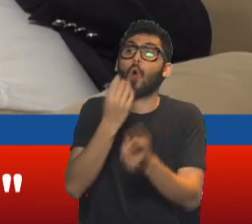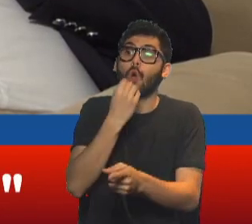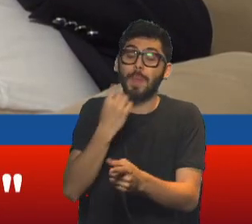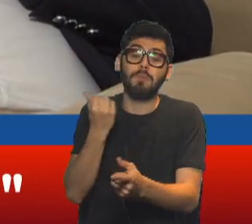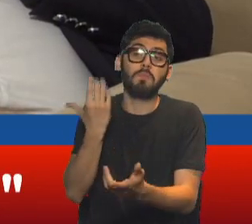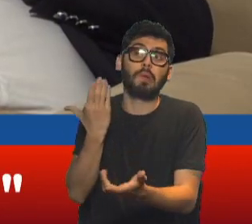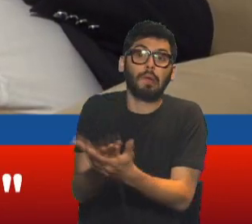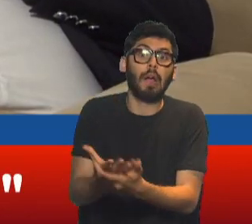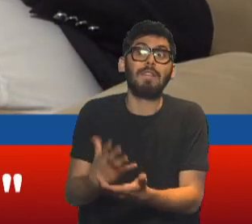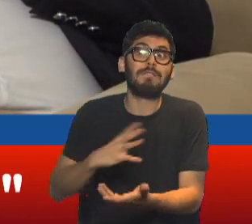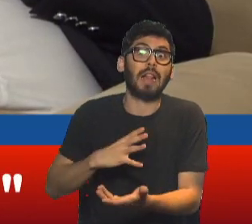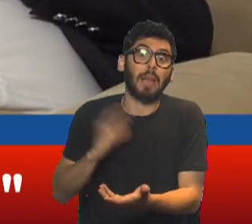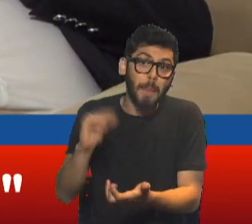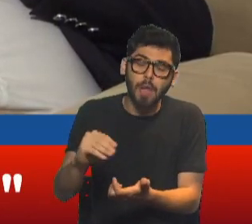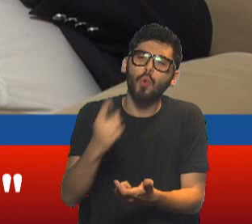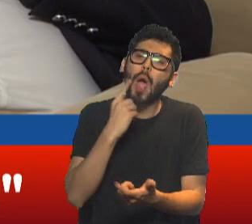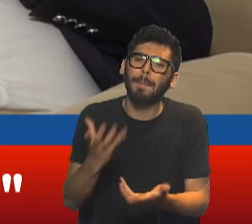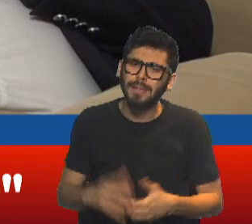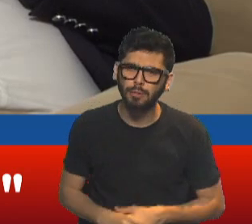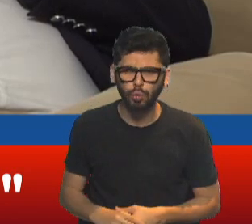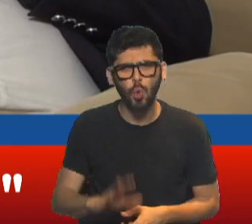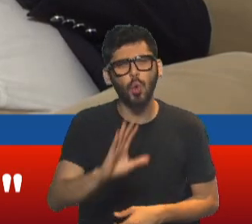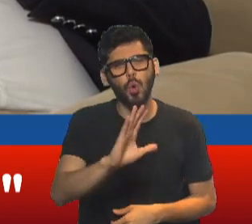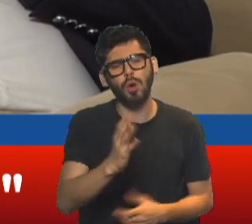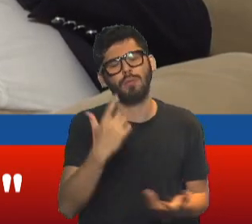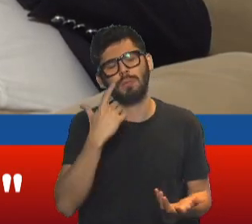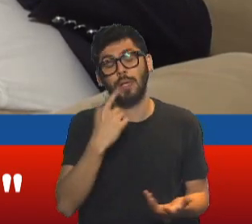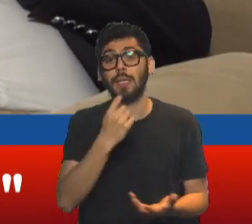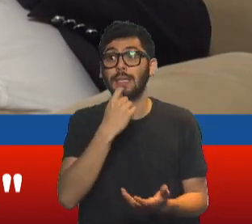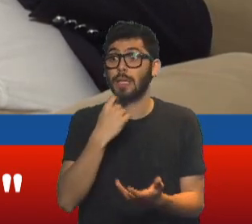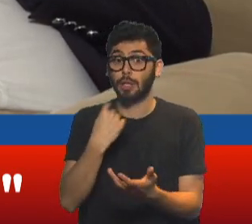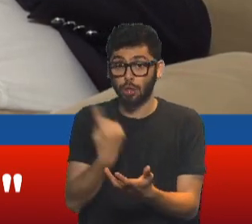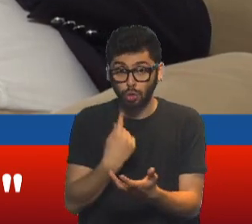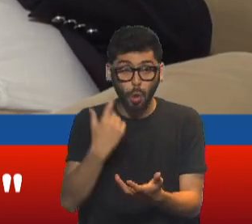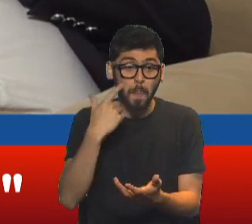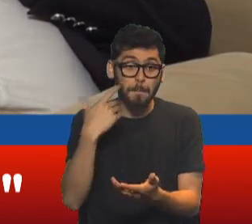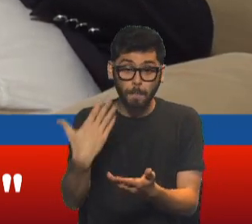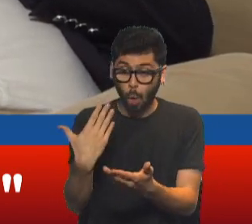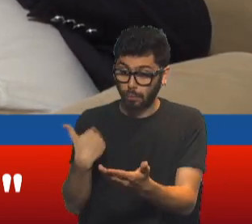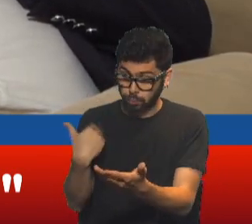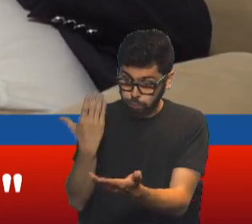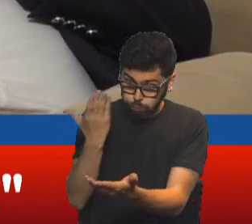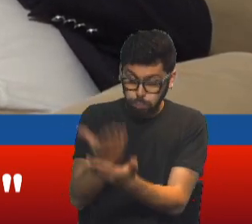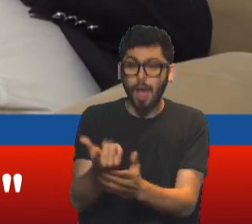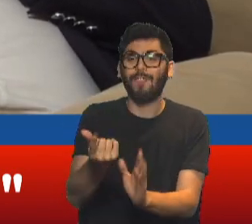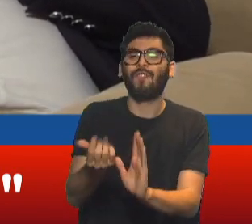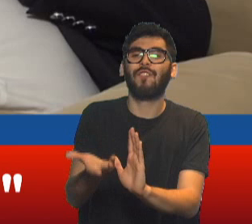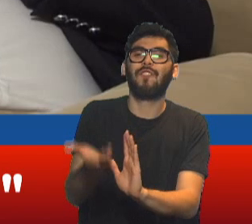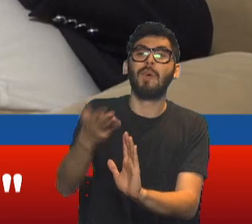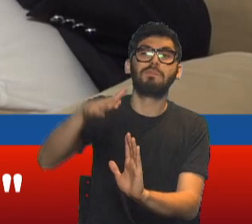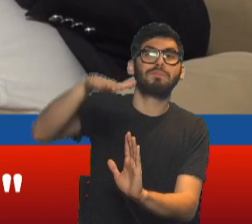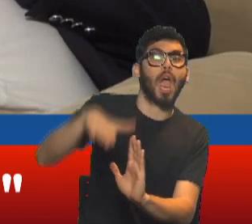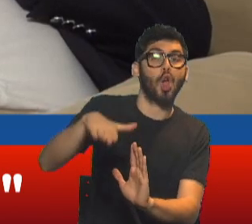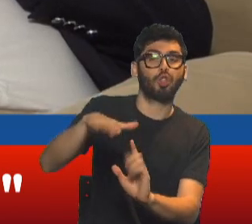¿Qué pensás vos? Pero Osvaldo, ¿vos pensás que si nosotros tuviésemos los instrumentos adecuados para frenar la inflación o aumentar